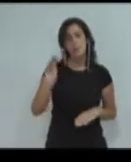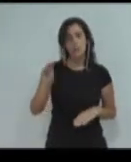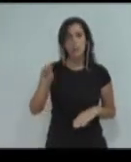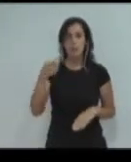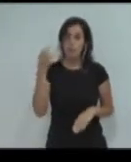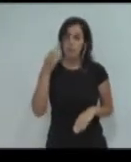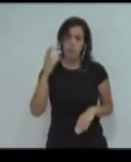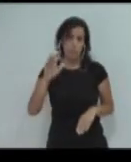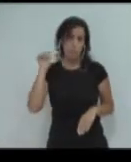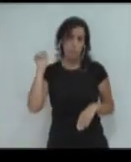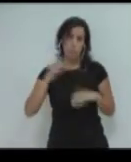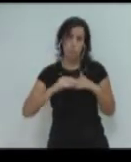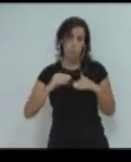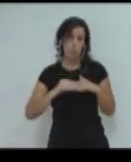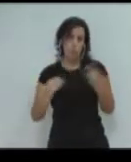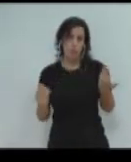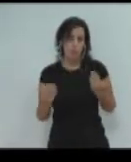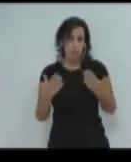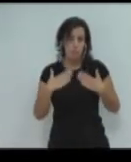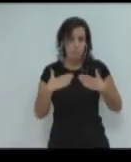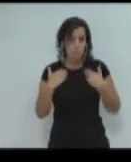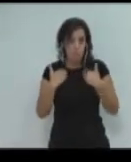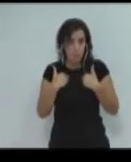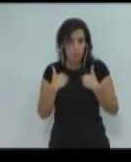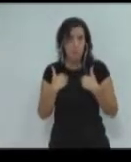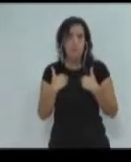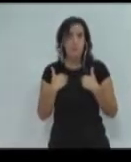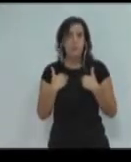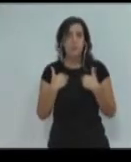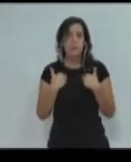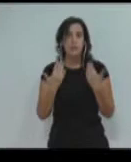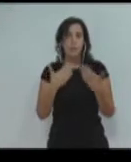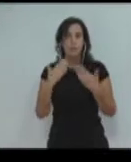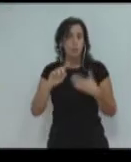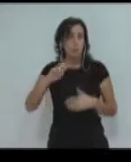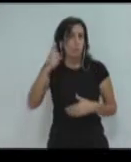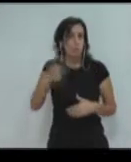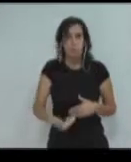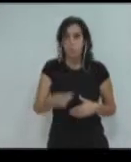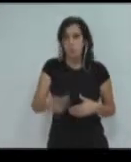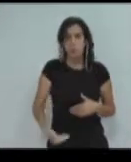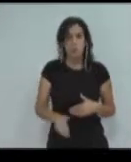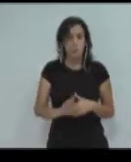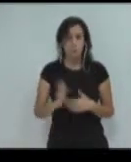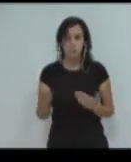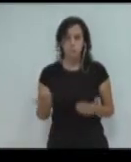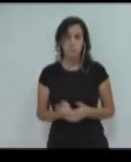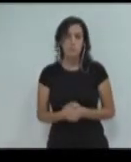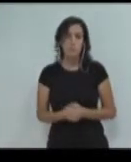es para mí la madre de todas.